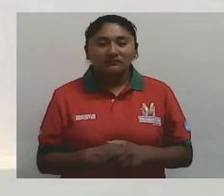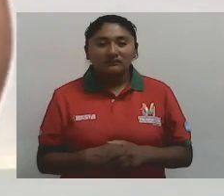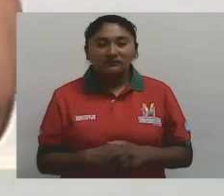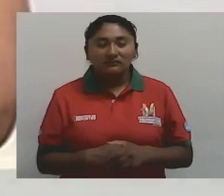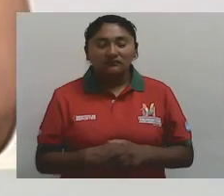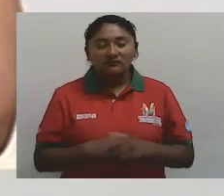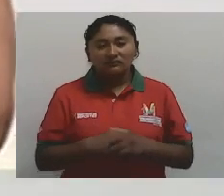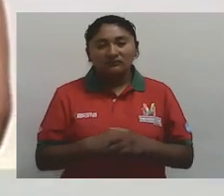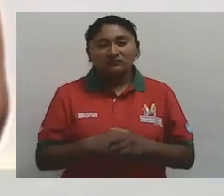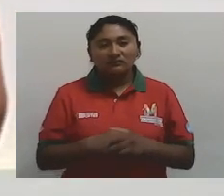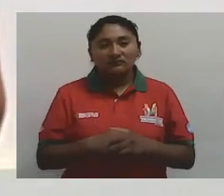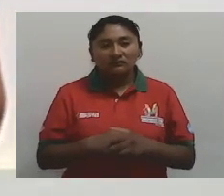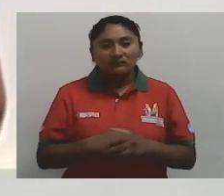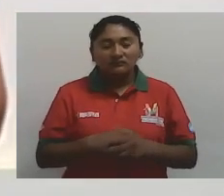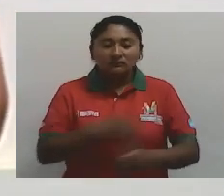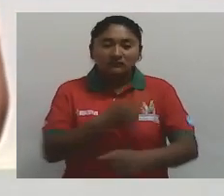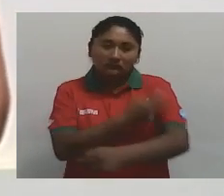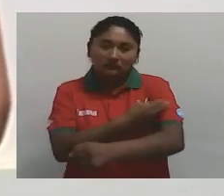Escuela Superior y